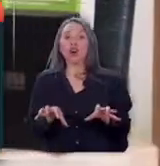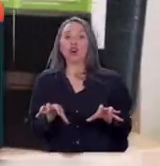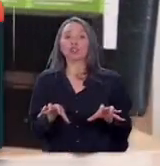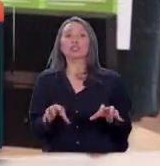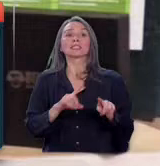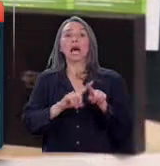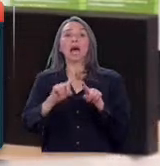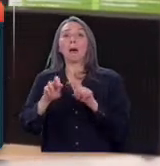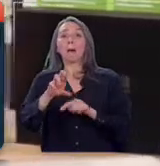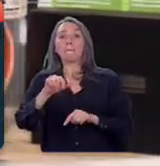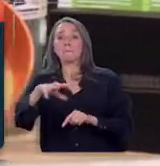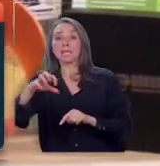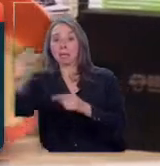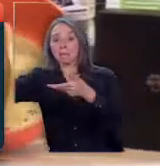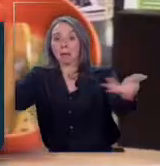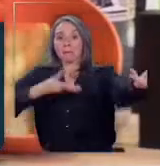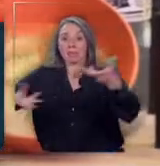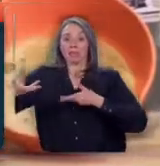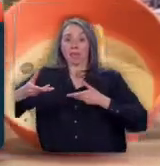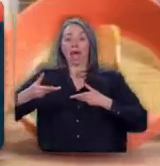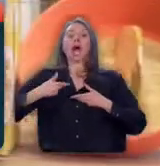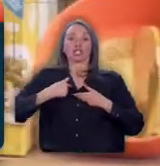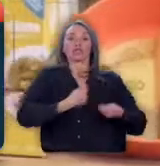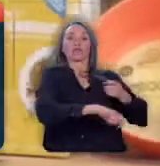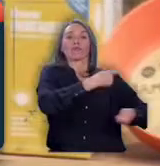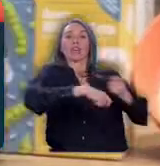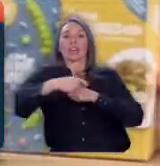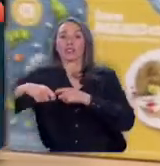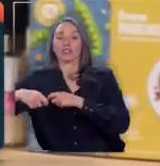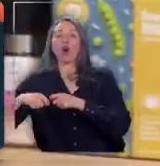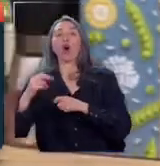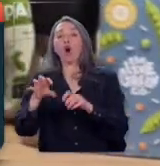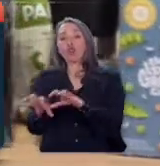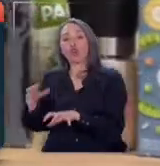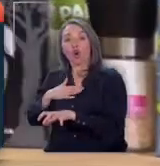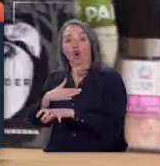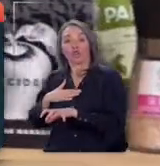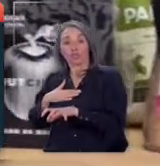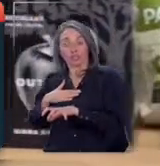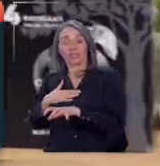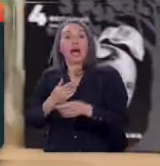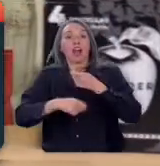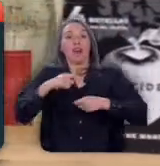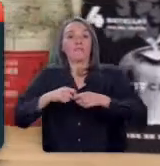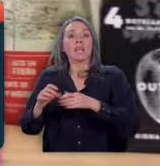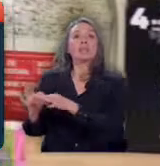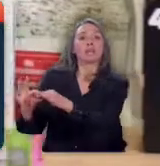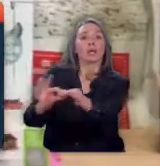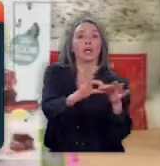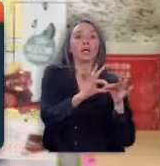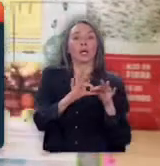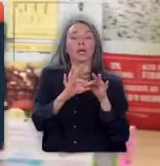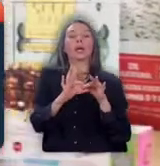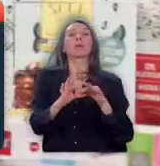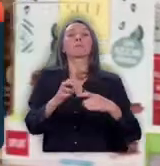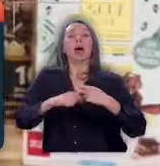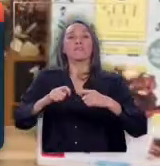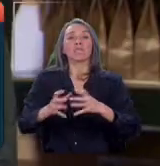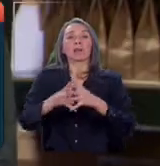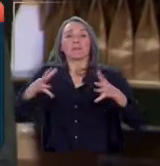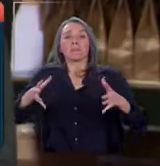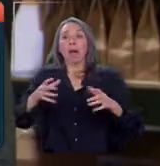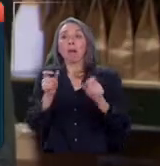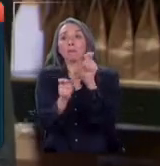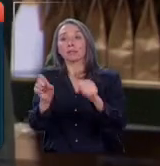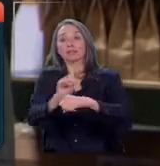distintas pymes también algunos propios así juntan fuerzas para potenciar las ventas ahora con el covid como la